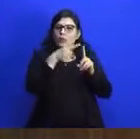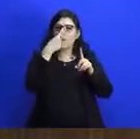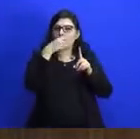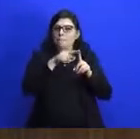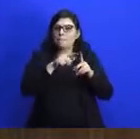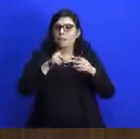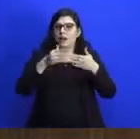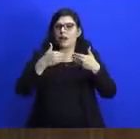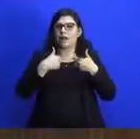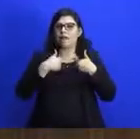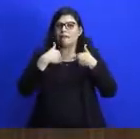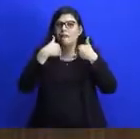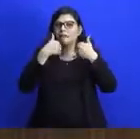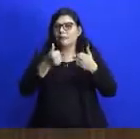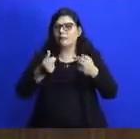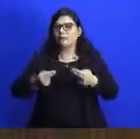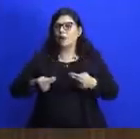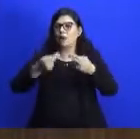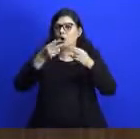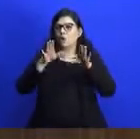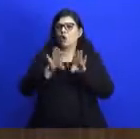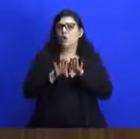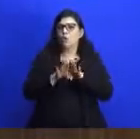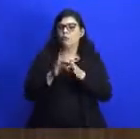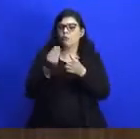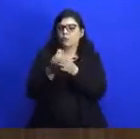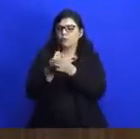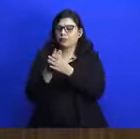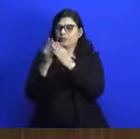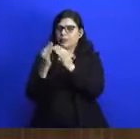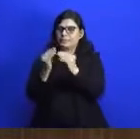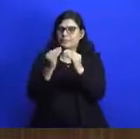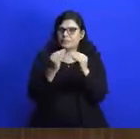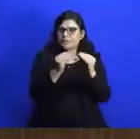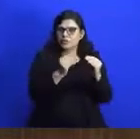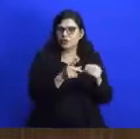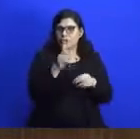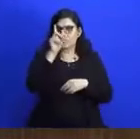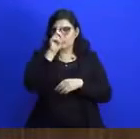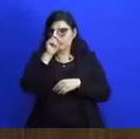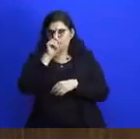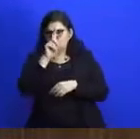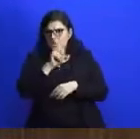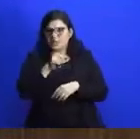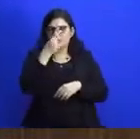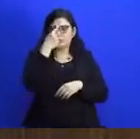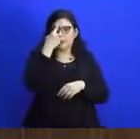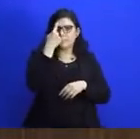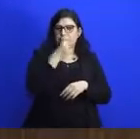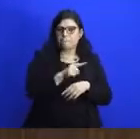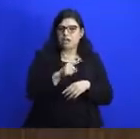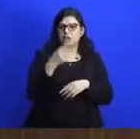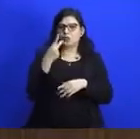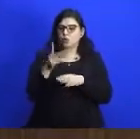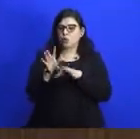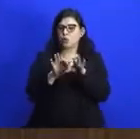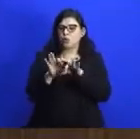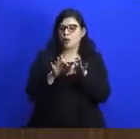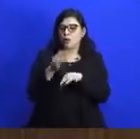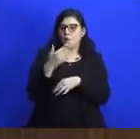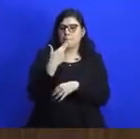del negocio por medio de capacitaciones, mentorías, que les permitan mejorar su desempeño y también fortalecer su estrategia